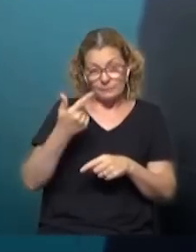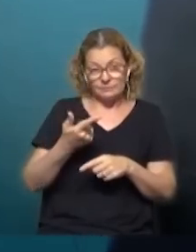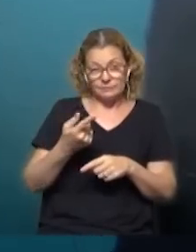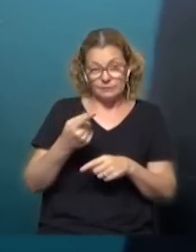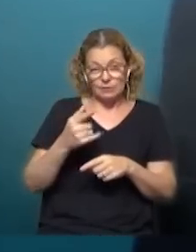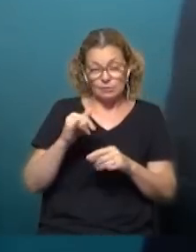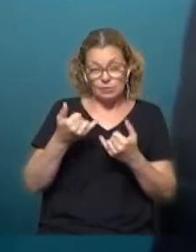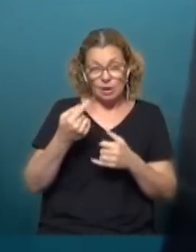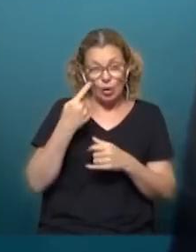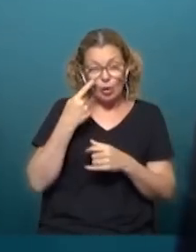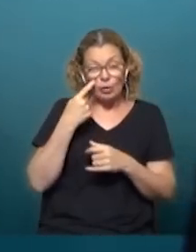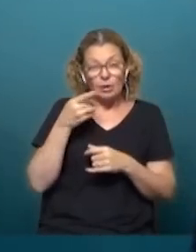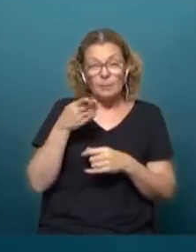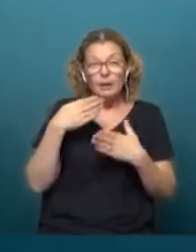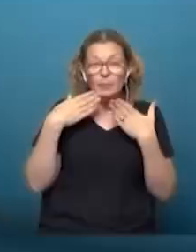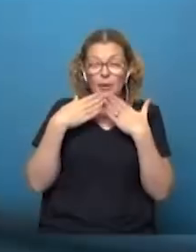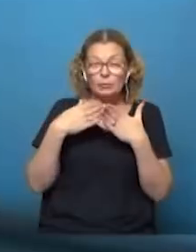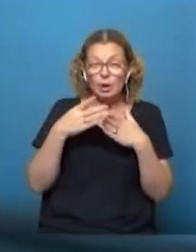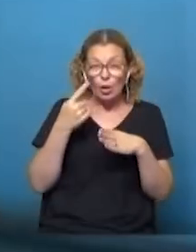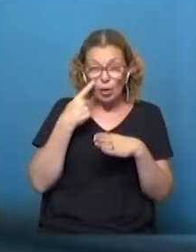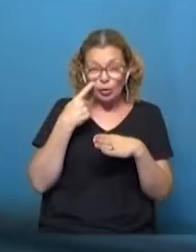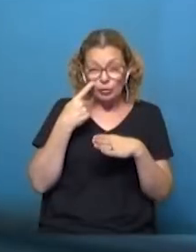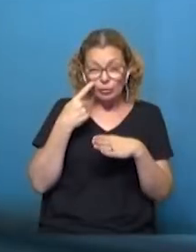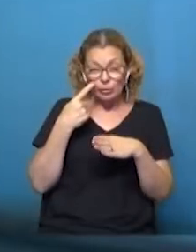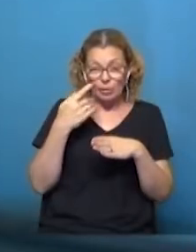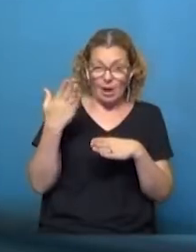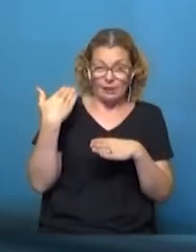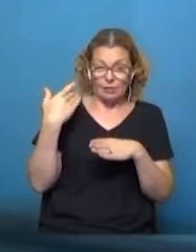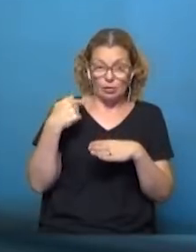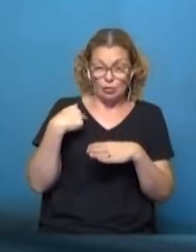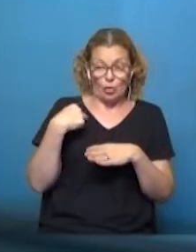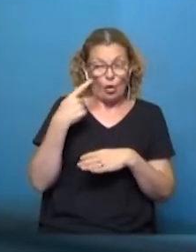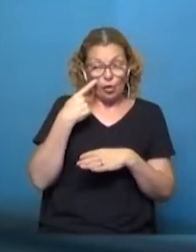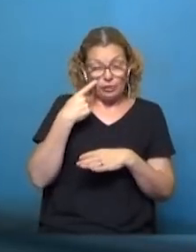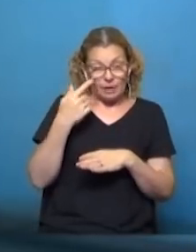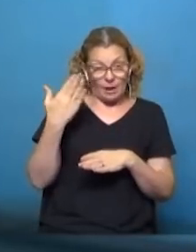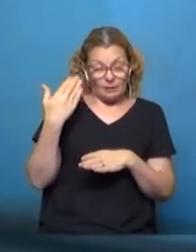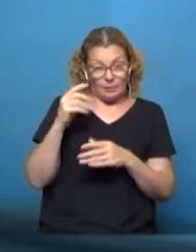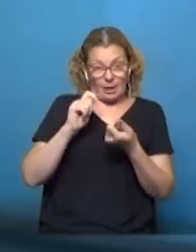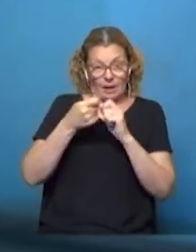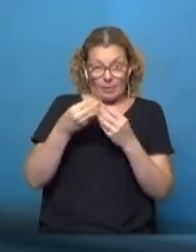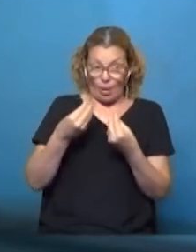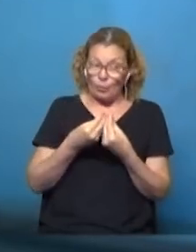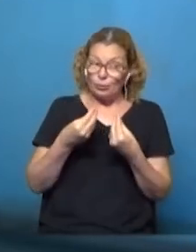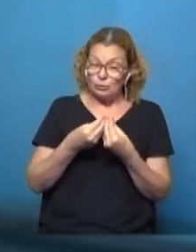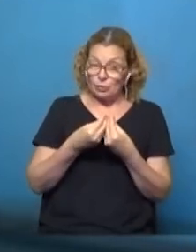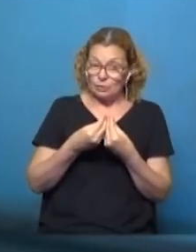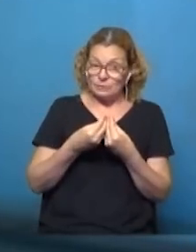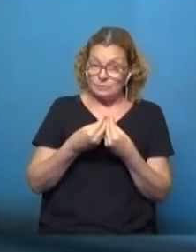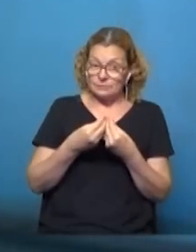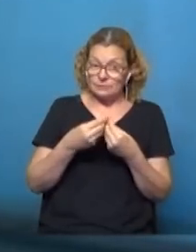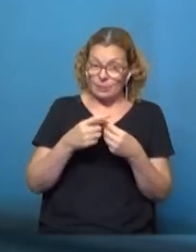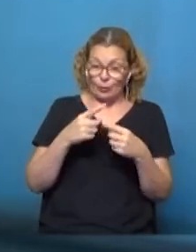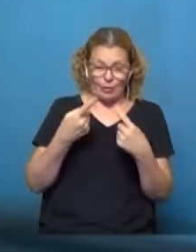conozco porque él pregunta él dice me conoce no te conocía yo lo conocía Pero ha cambiado tanto han pasado cosas